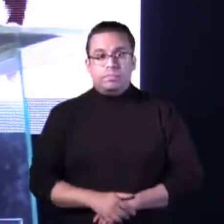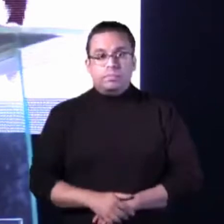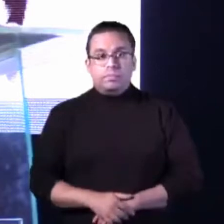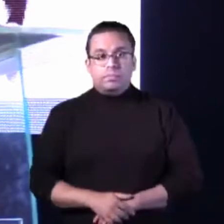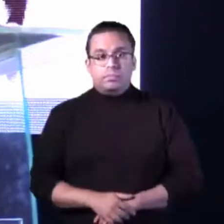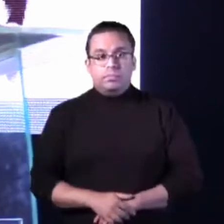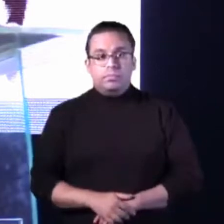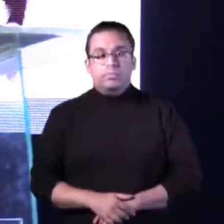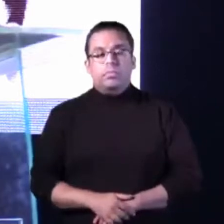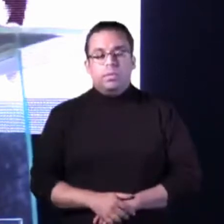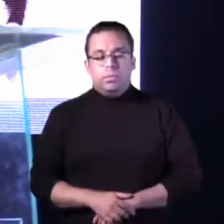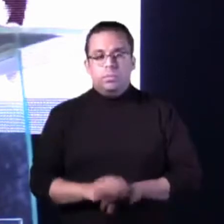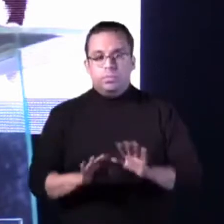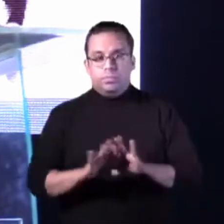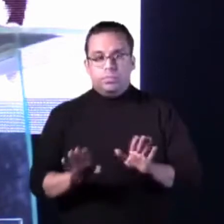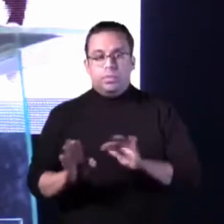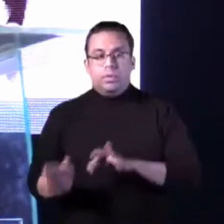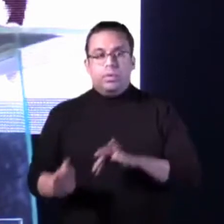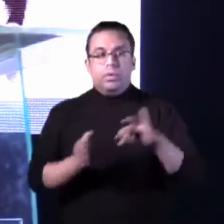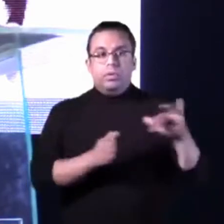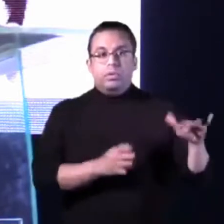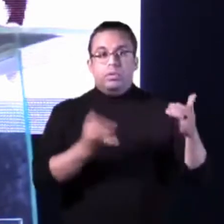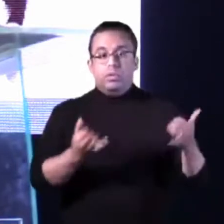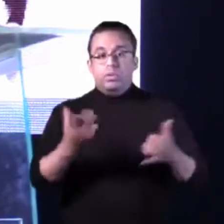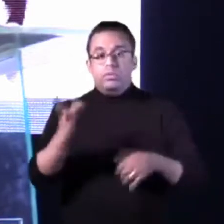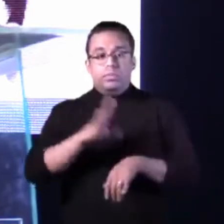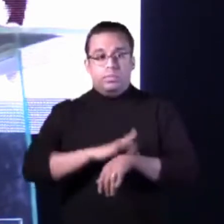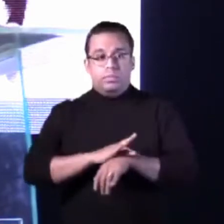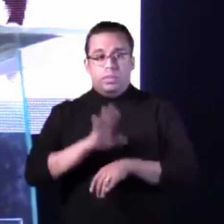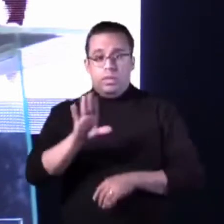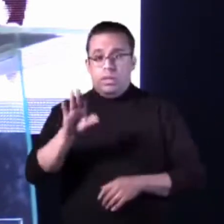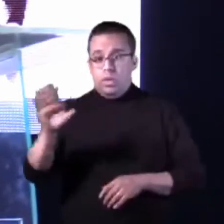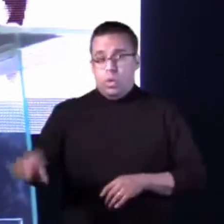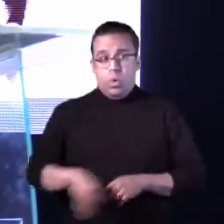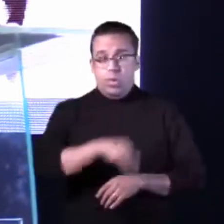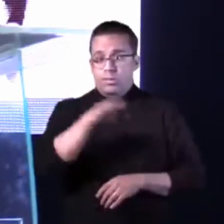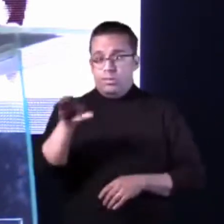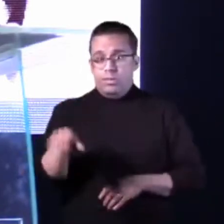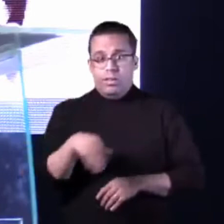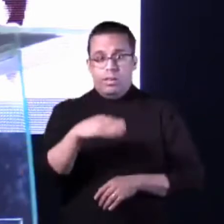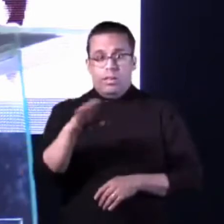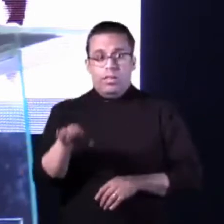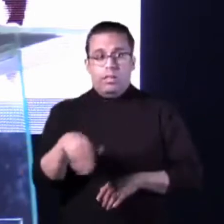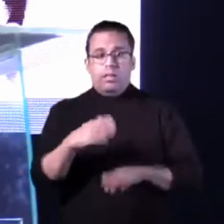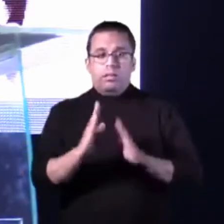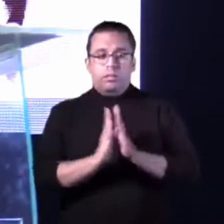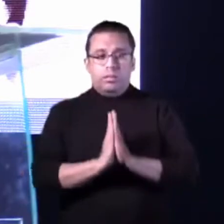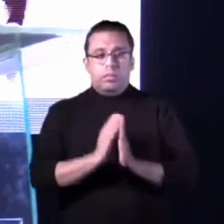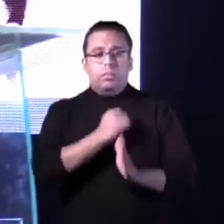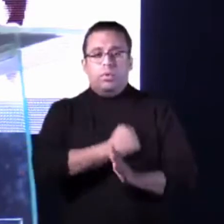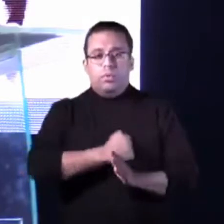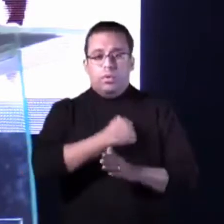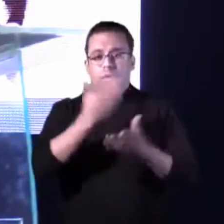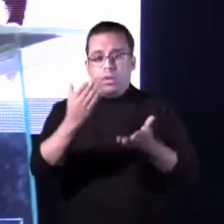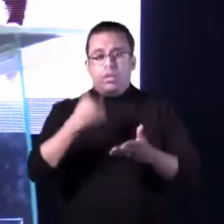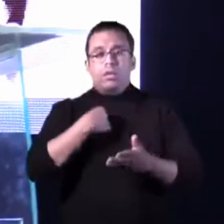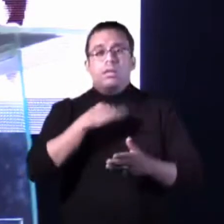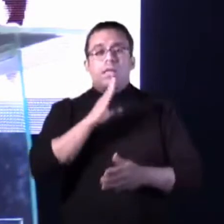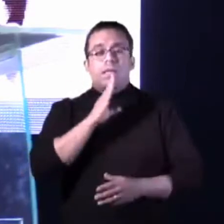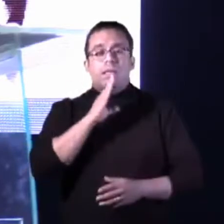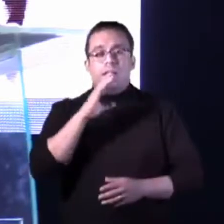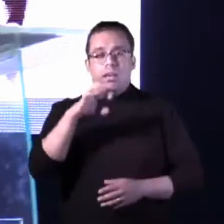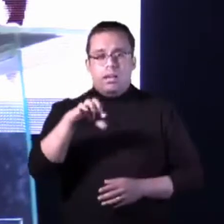Bueno, entonces, si la doctora Patricia Lombard no está, yo quisiera pedirle el favor al padre Francisco de